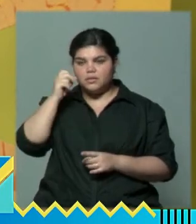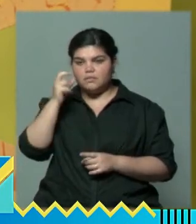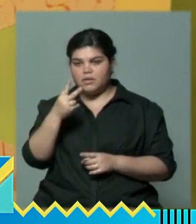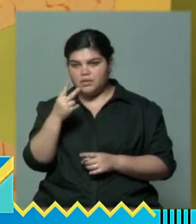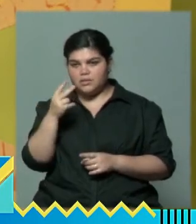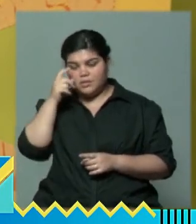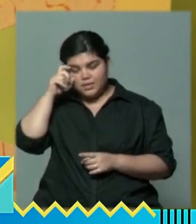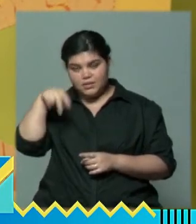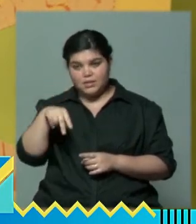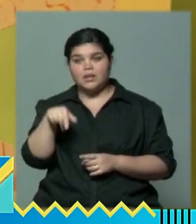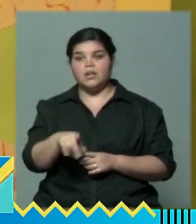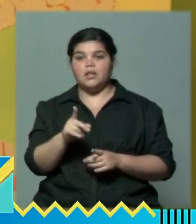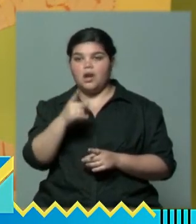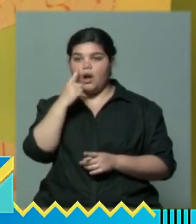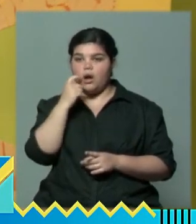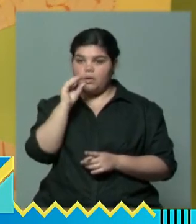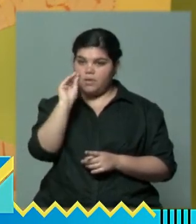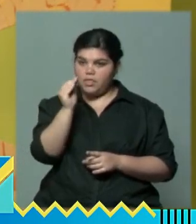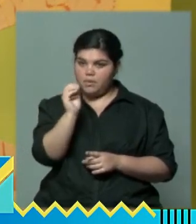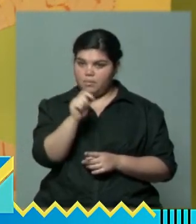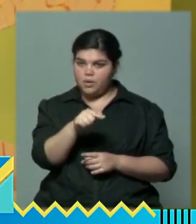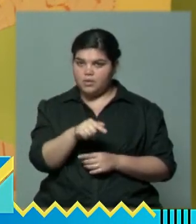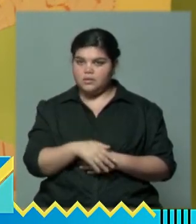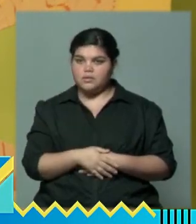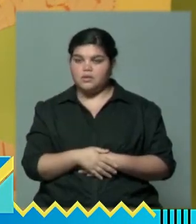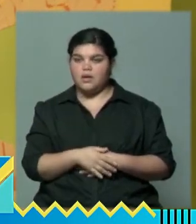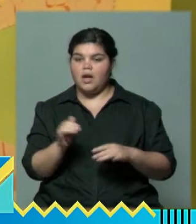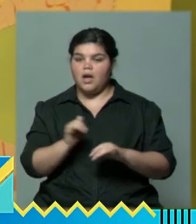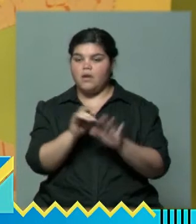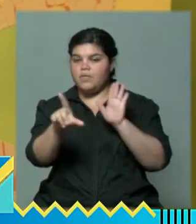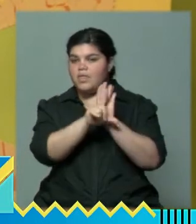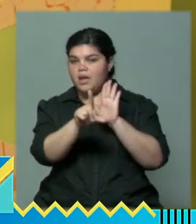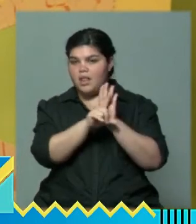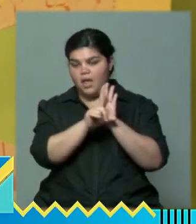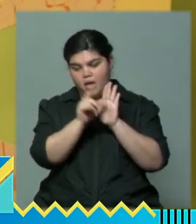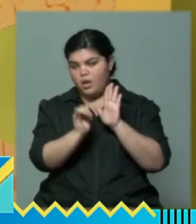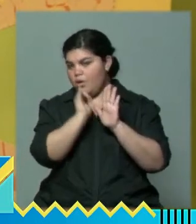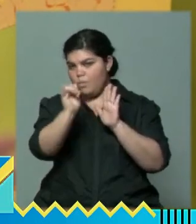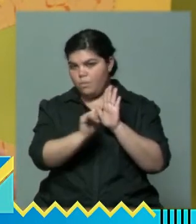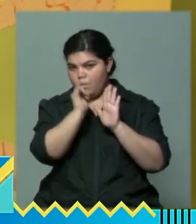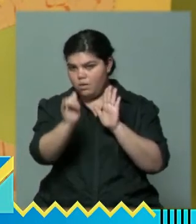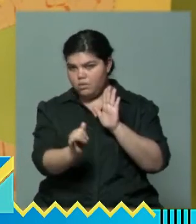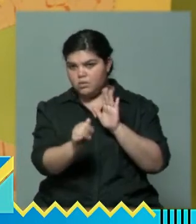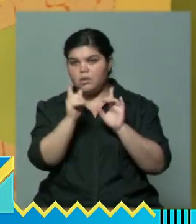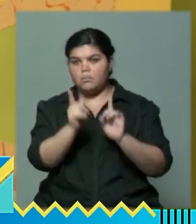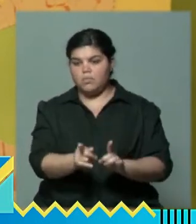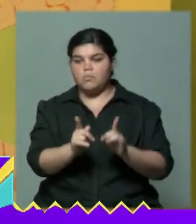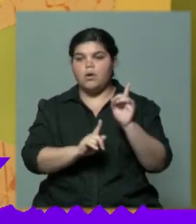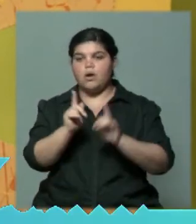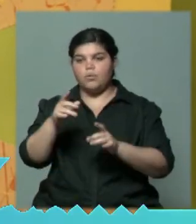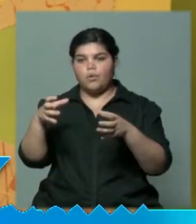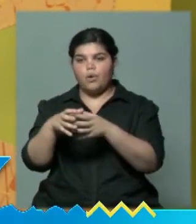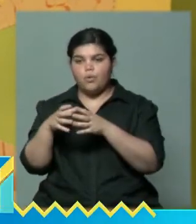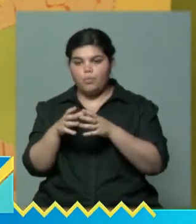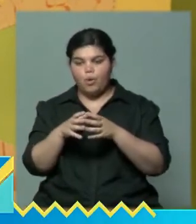Partido Demócrata, presenta esta disidencia en relación a la ley que se votó, y hay sectores que, por ejemplo, frente al problema de la Suprema